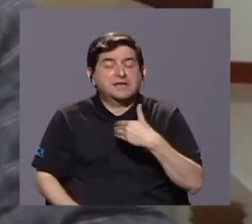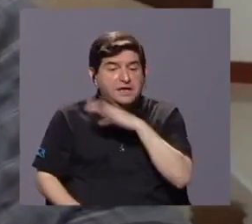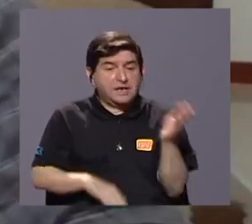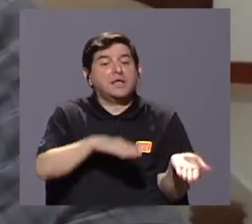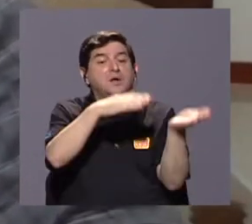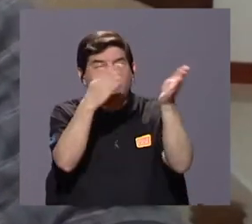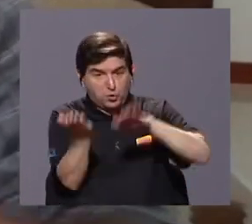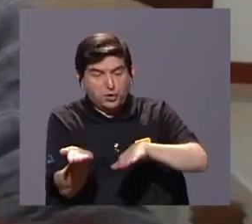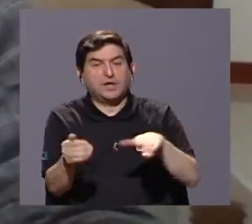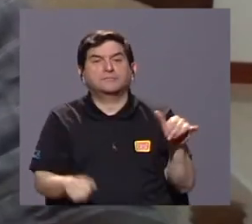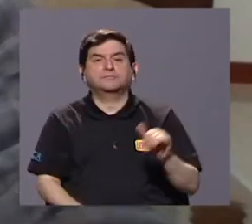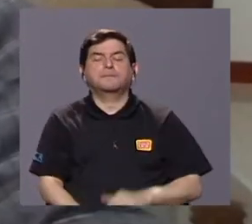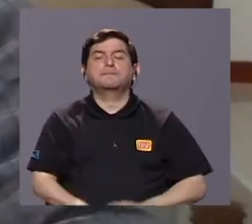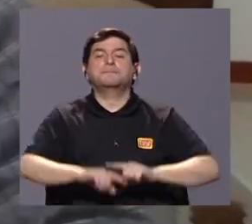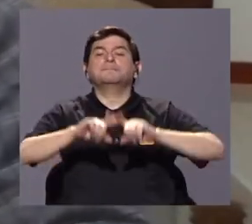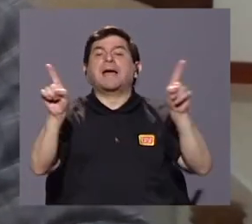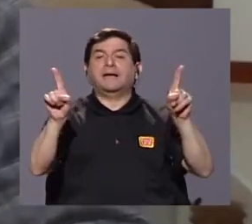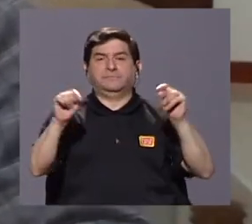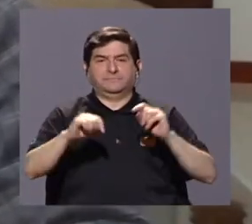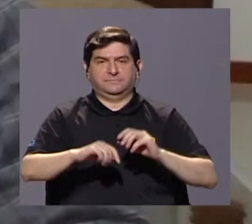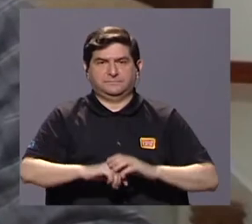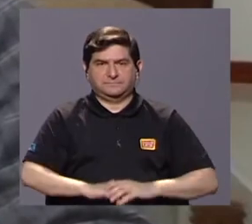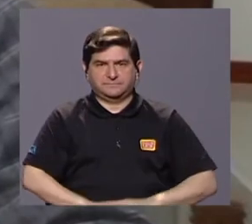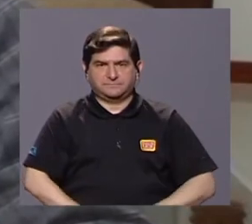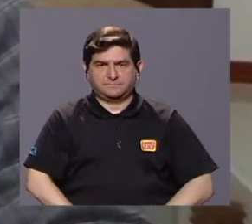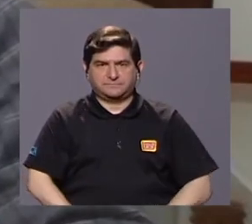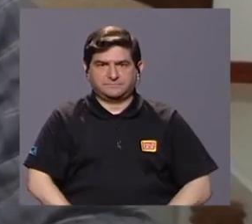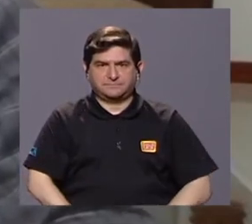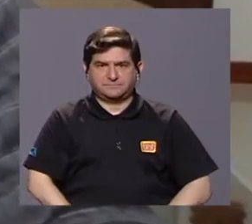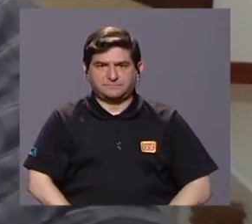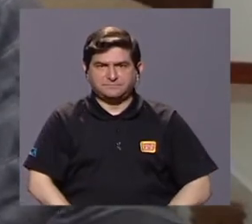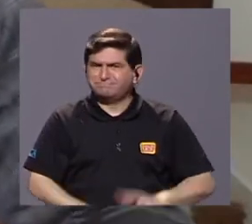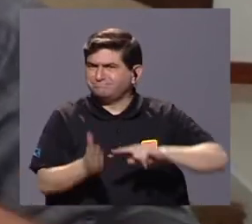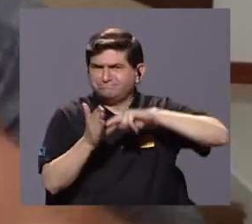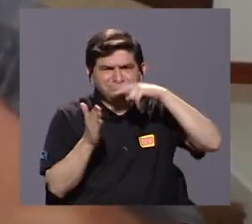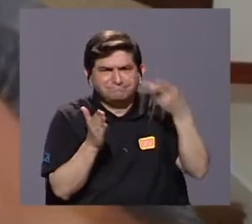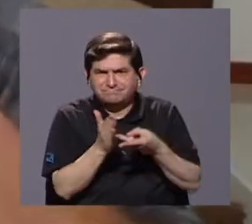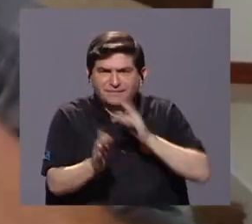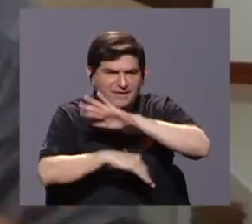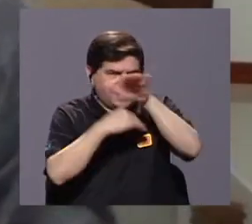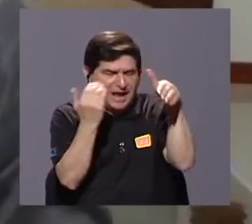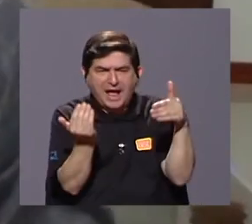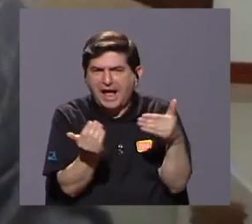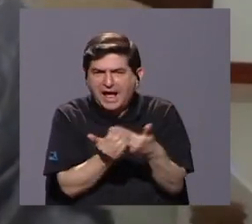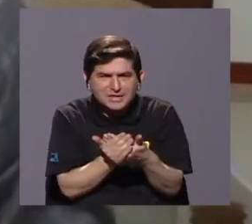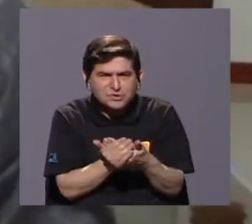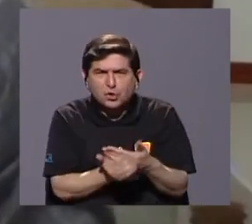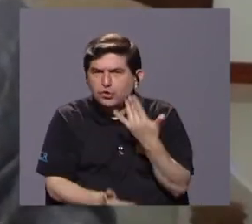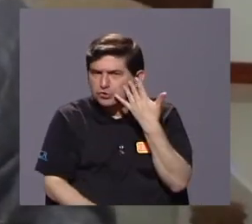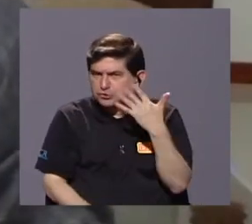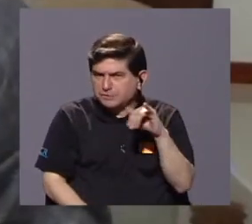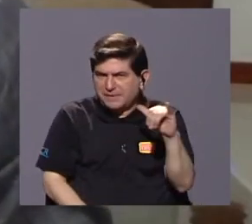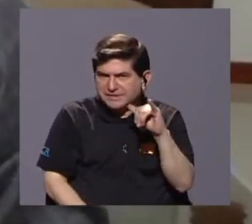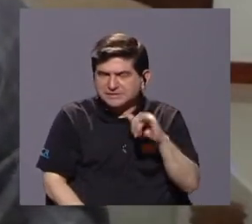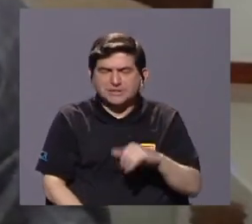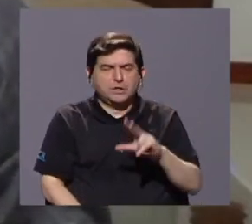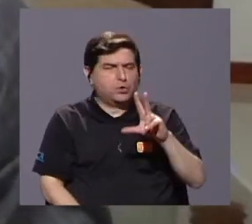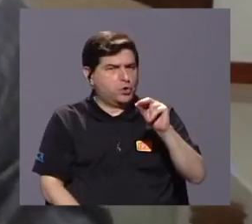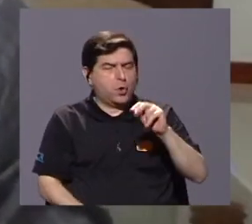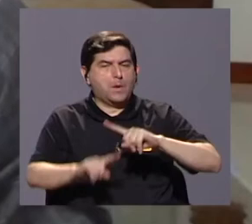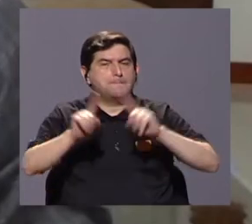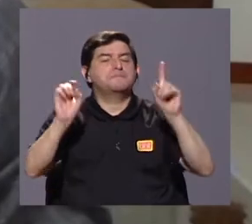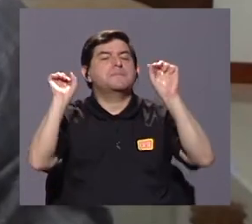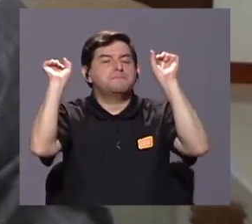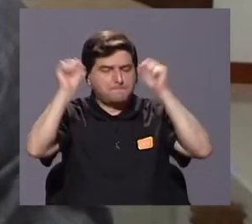sucumbido ante la enfermedad. Sin embargo, esto quiere decir que a todos nos da, no parecido, pero a todos nos